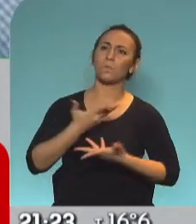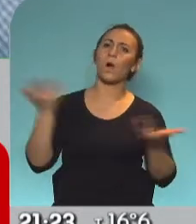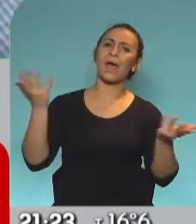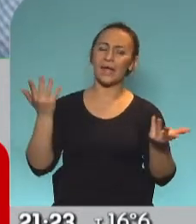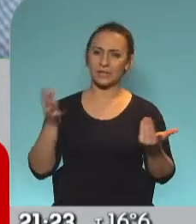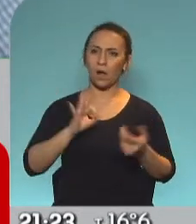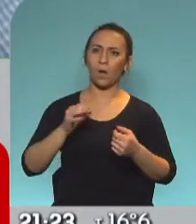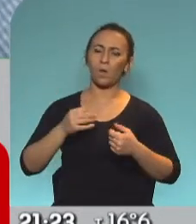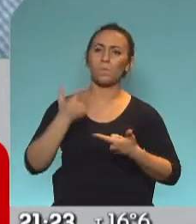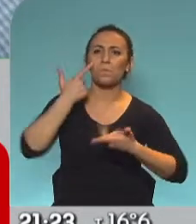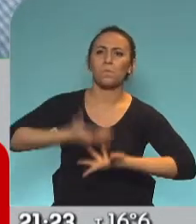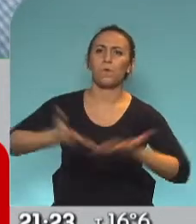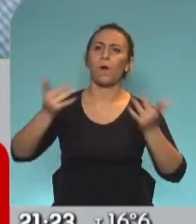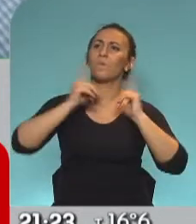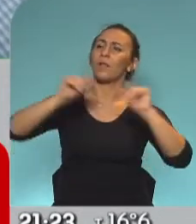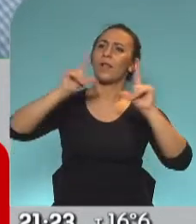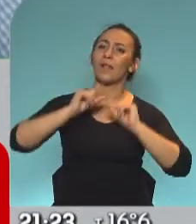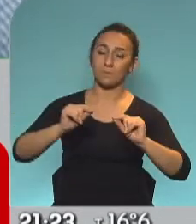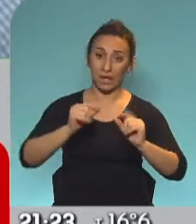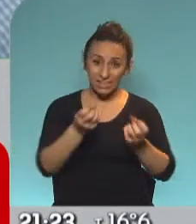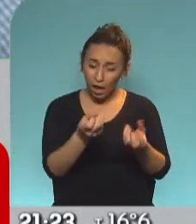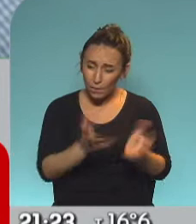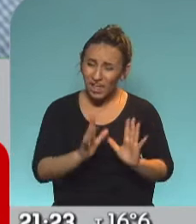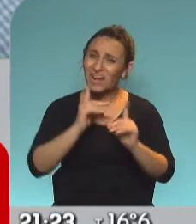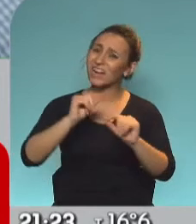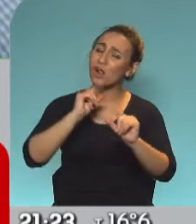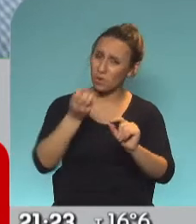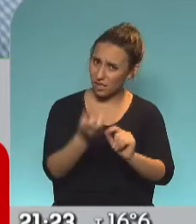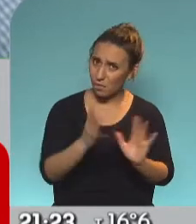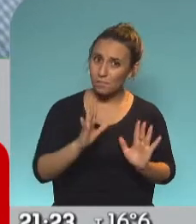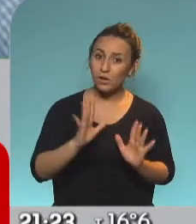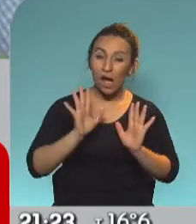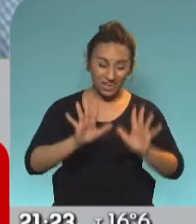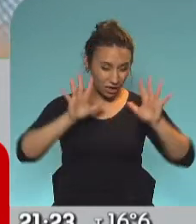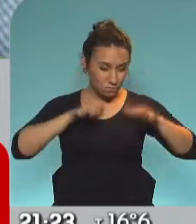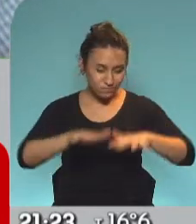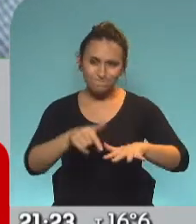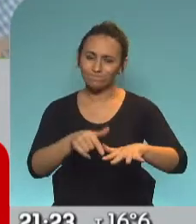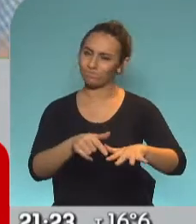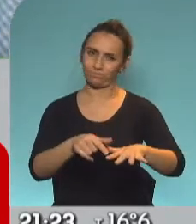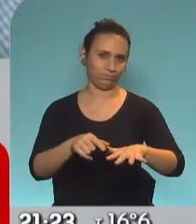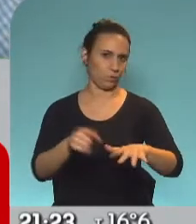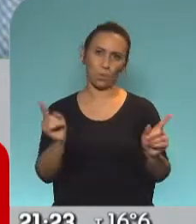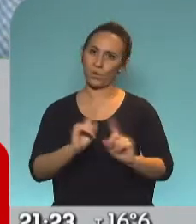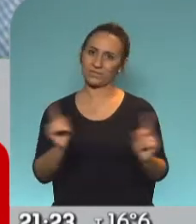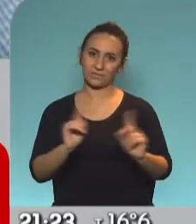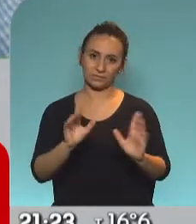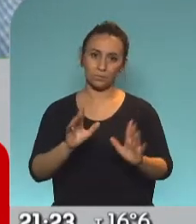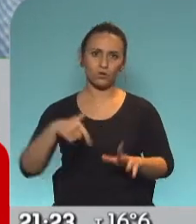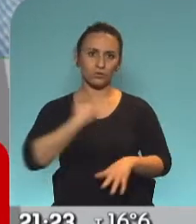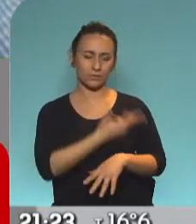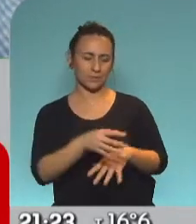visibilizar un conflicto que puede ser legítimo, pero que al manifestarse de esa manera provoca un hecho político que conmociona a la